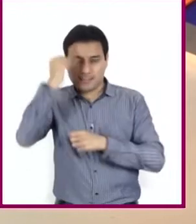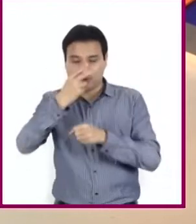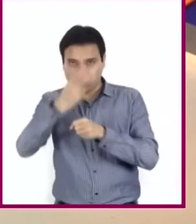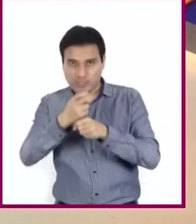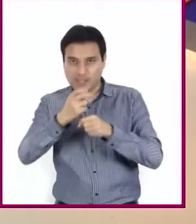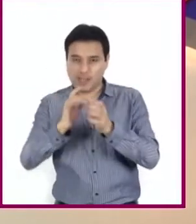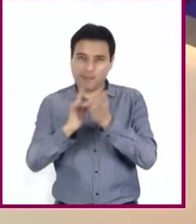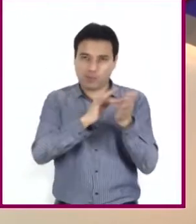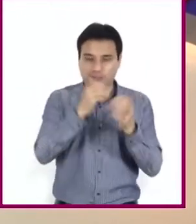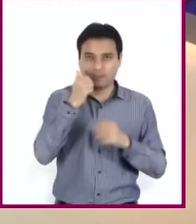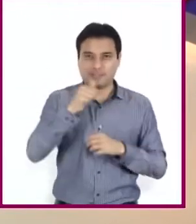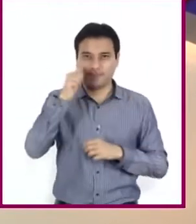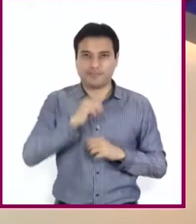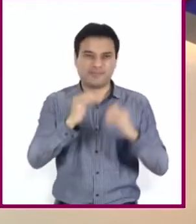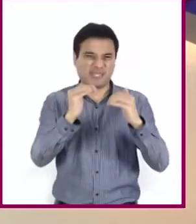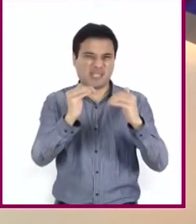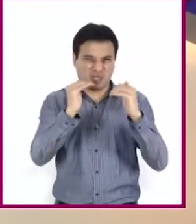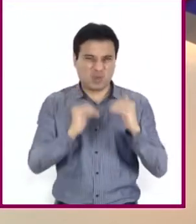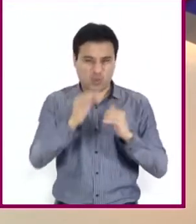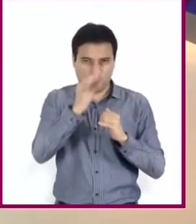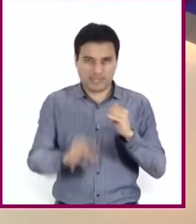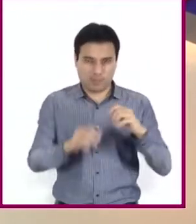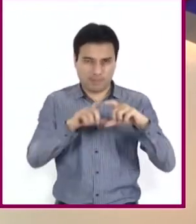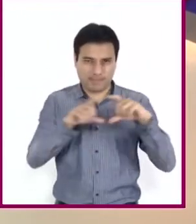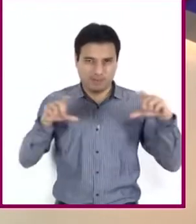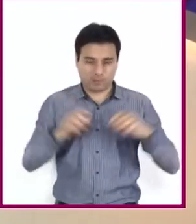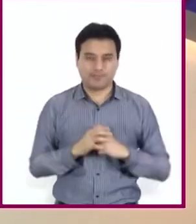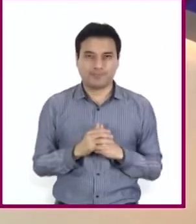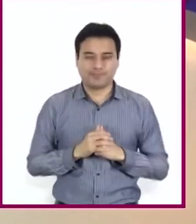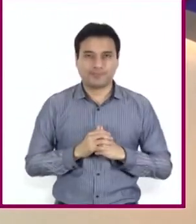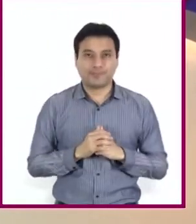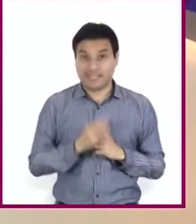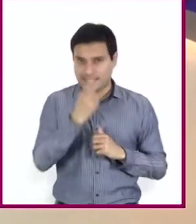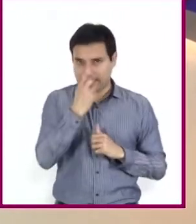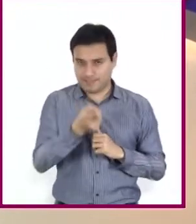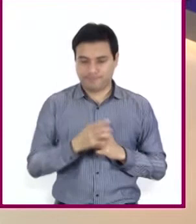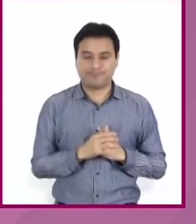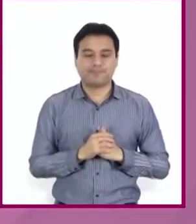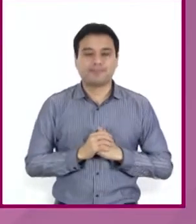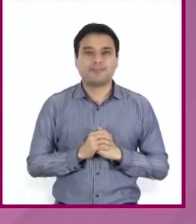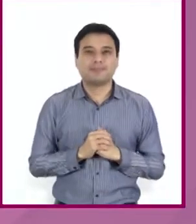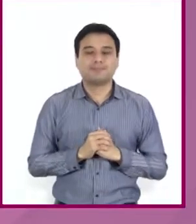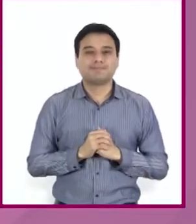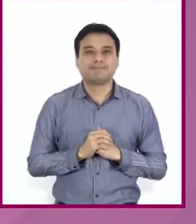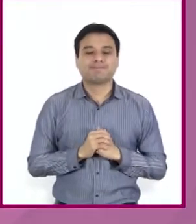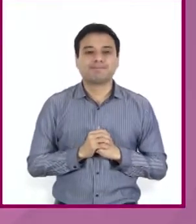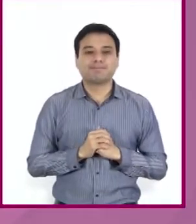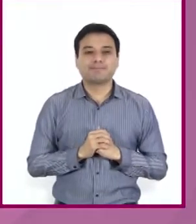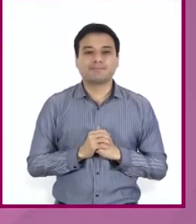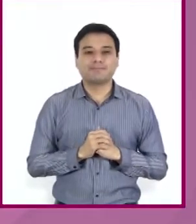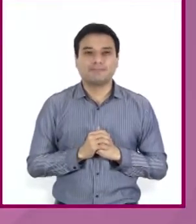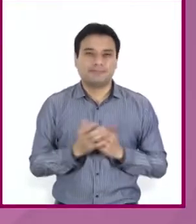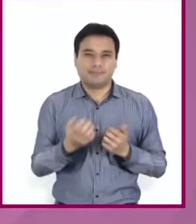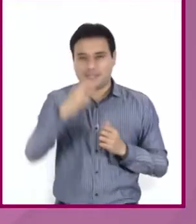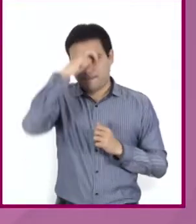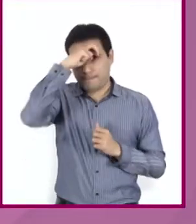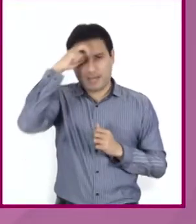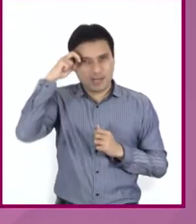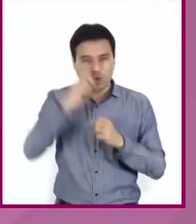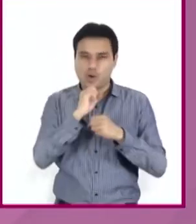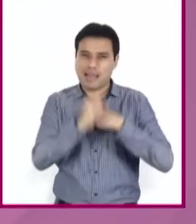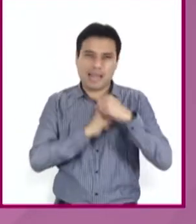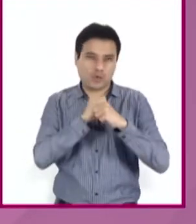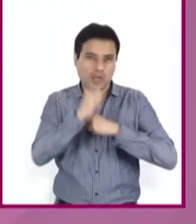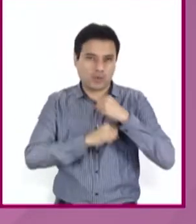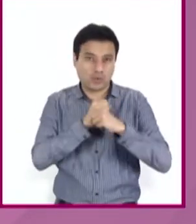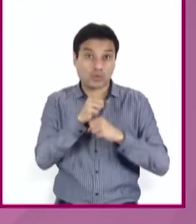y último párrafo de este texto. El párrafo dice así: si cada verano ves